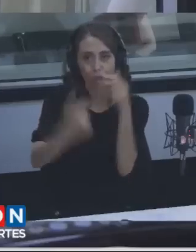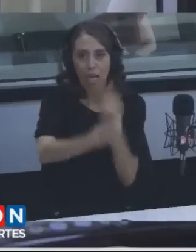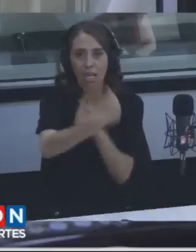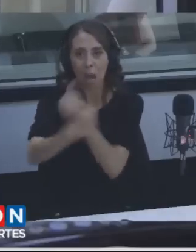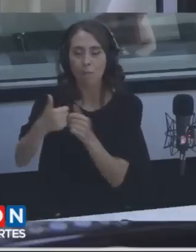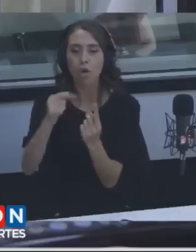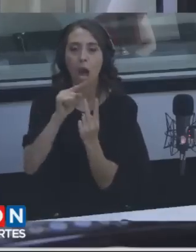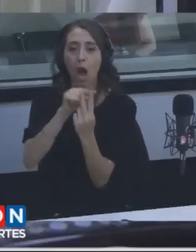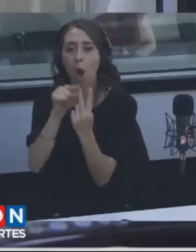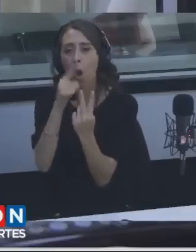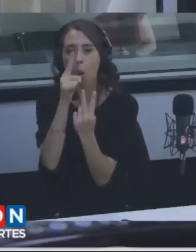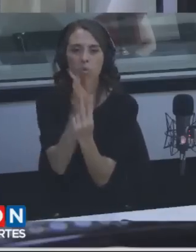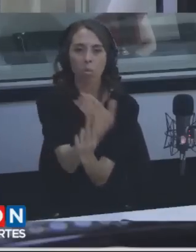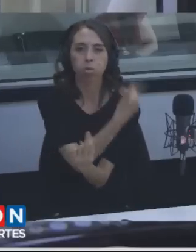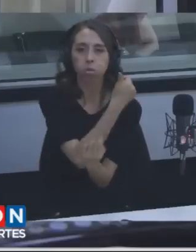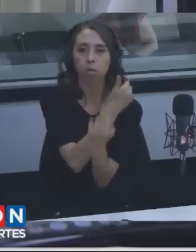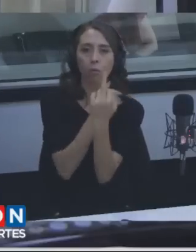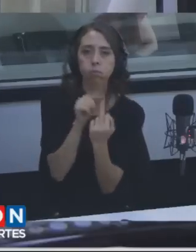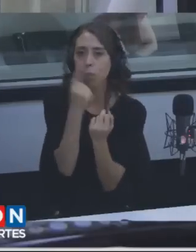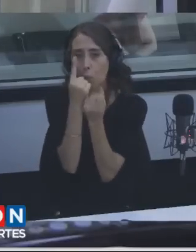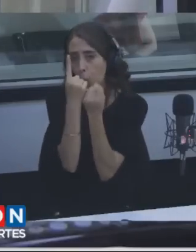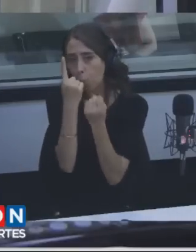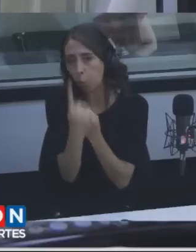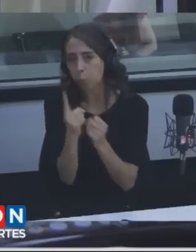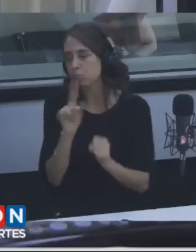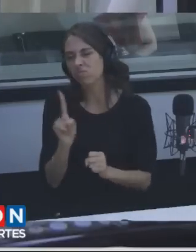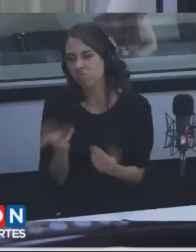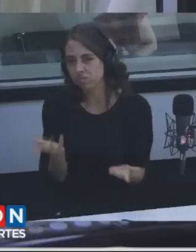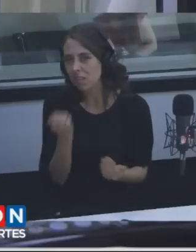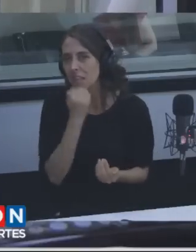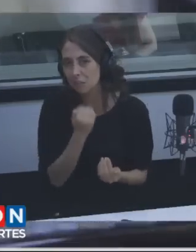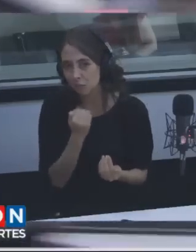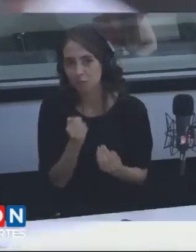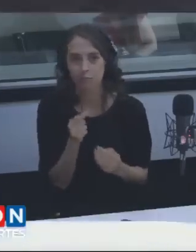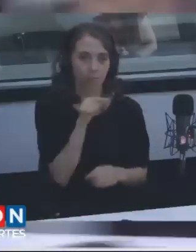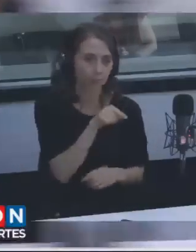que es un grave error para un equipo grande. Volvemos contigo, Tiquitiqui, a San Carlos.